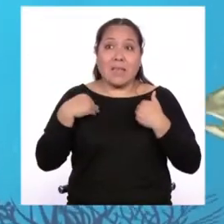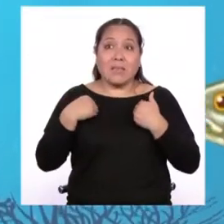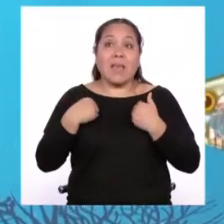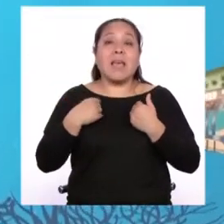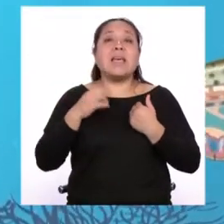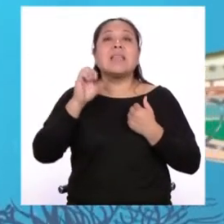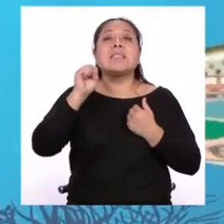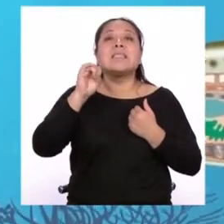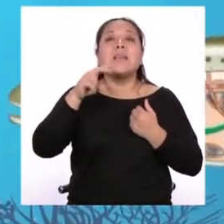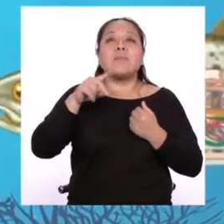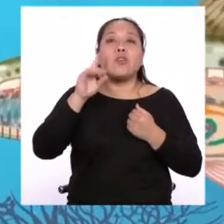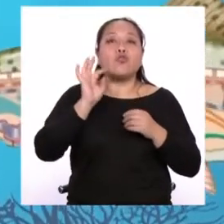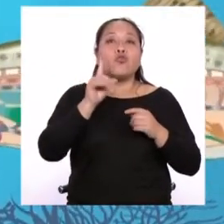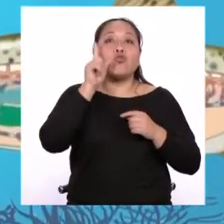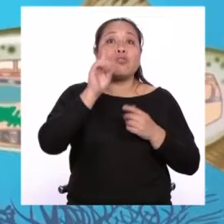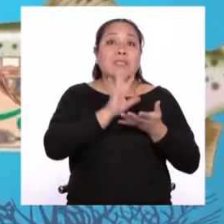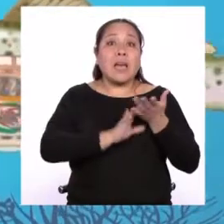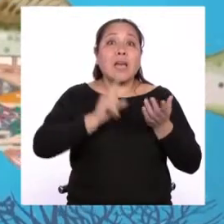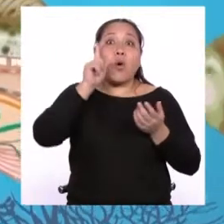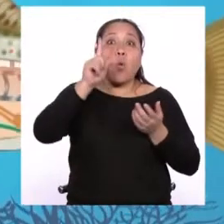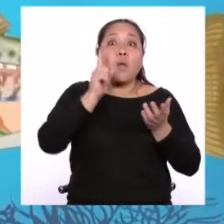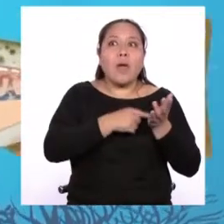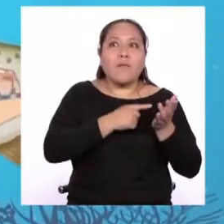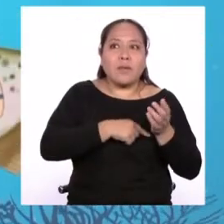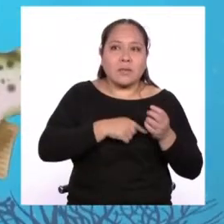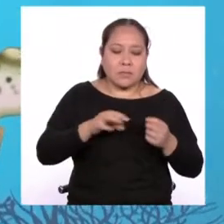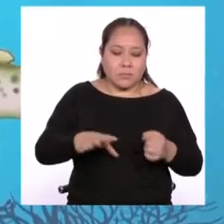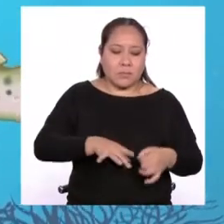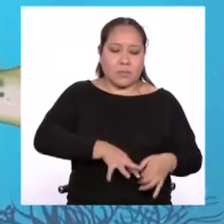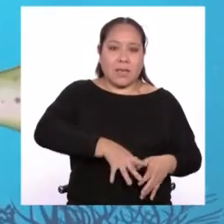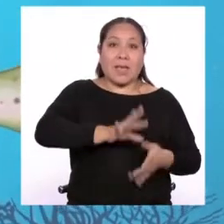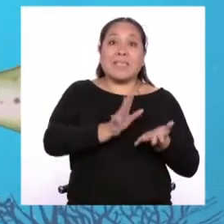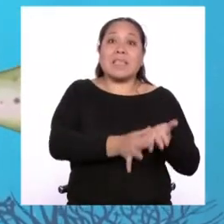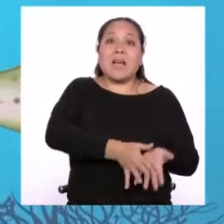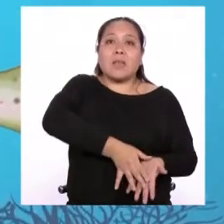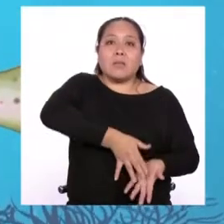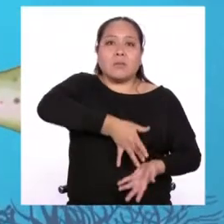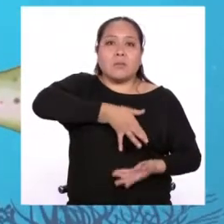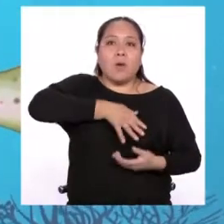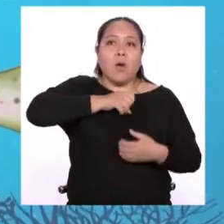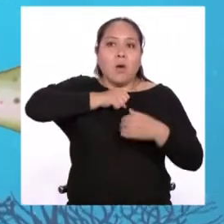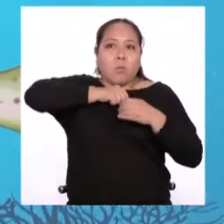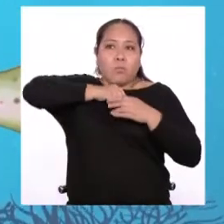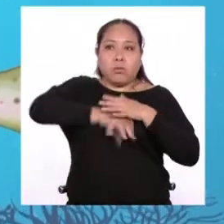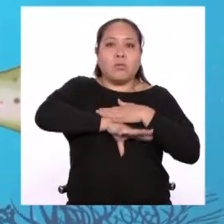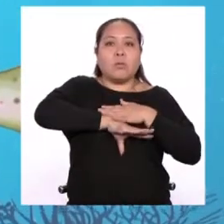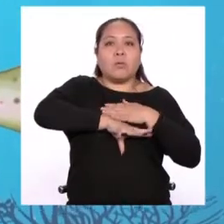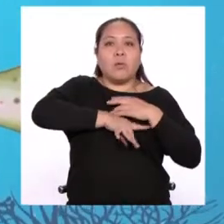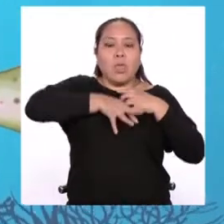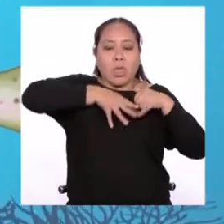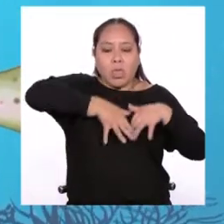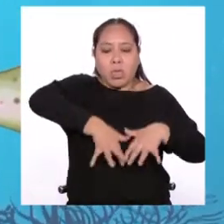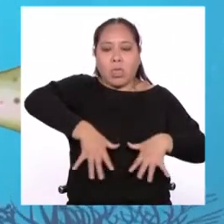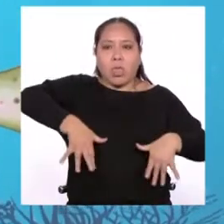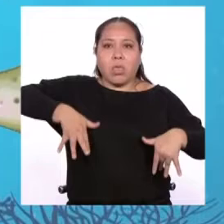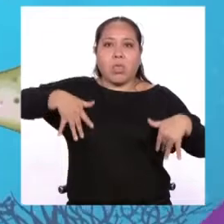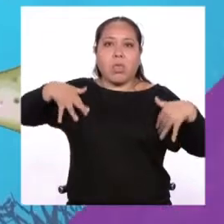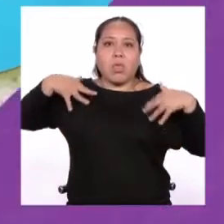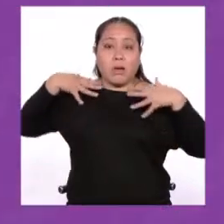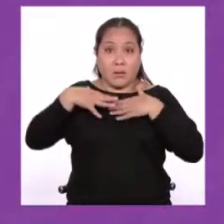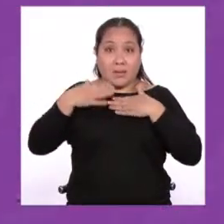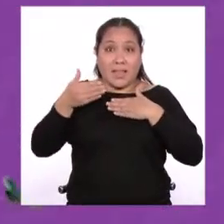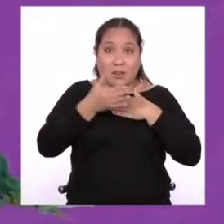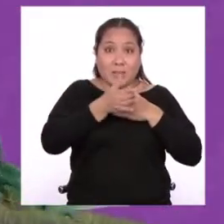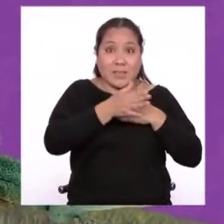su sangre circula una sola vez por el corazón para llegar a los capilares de las branquias y oxigenar todo su